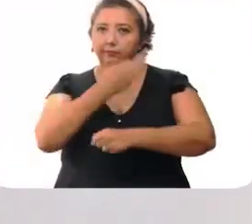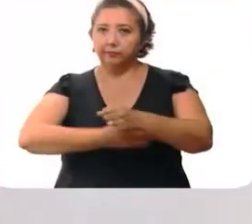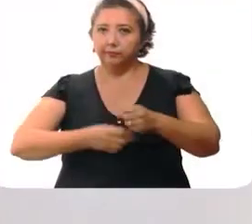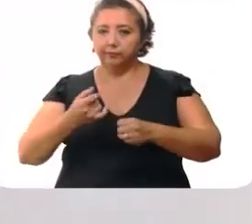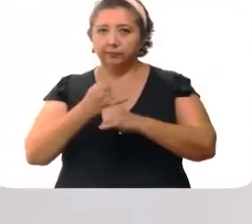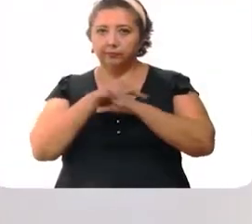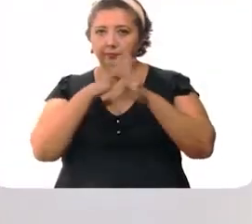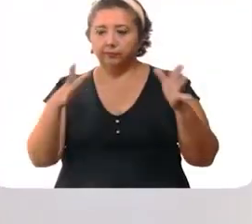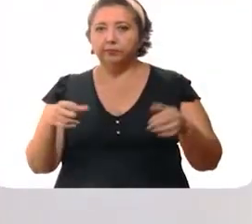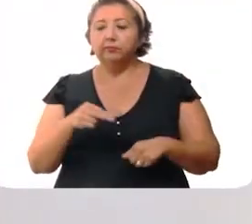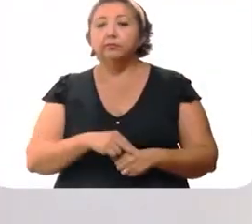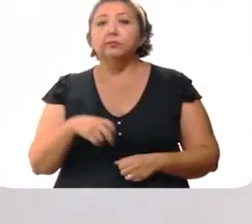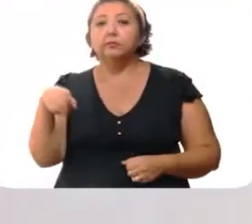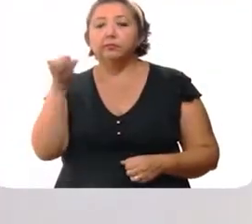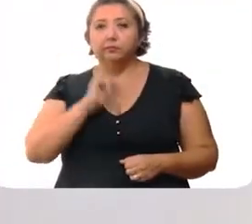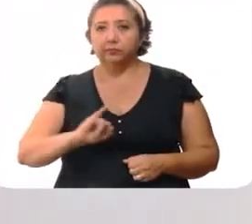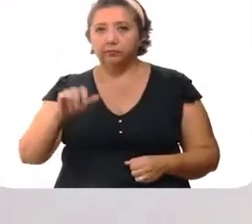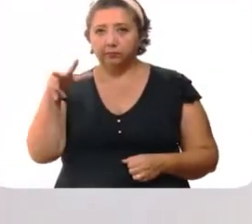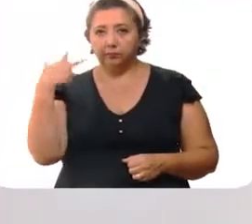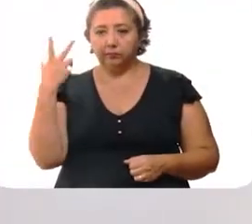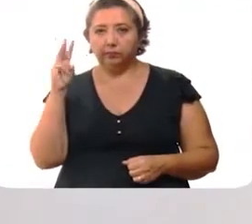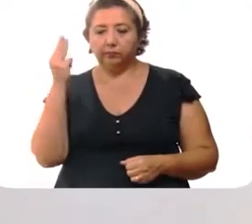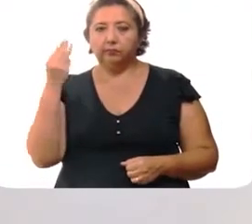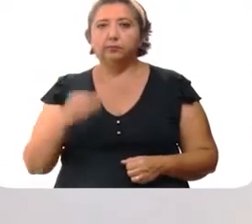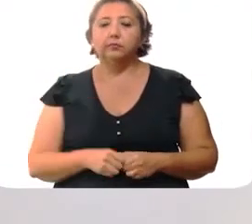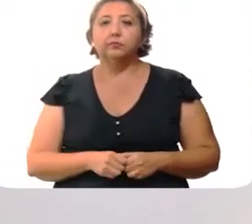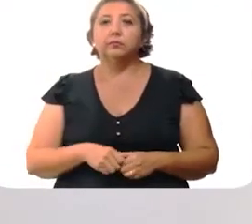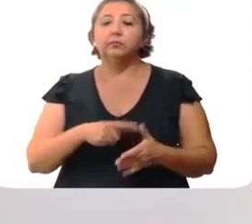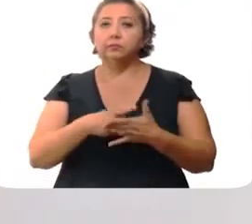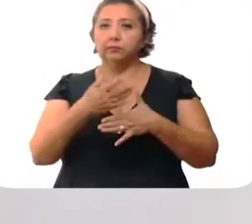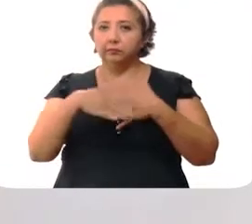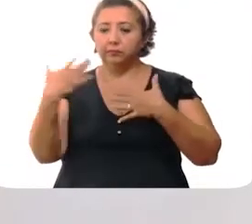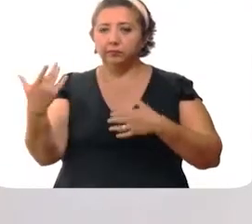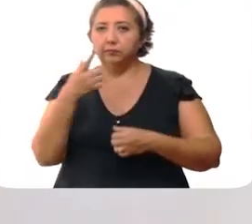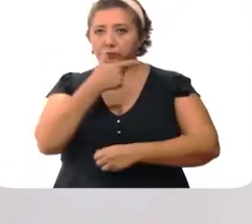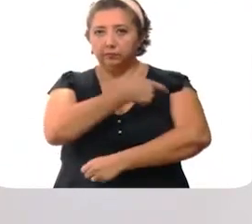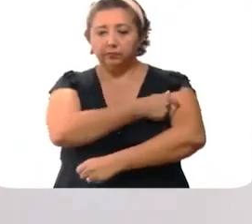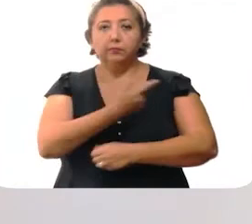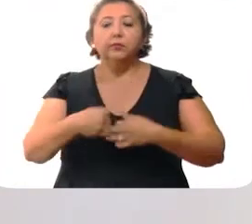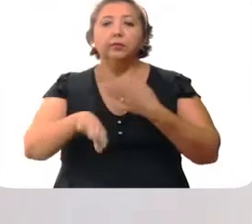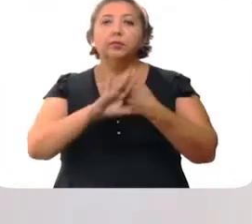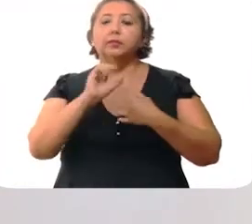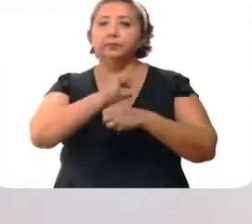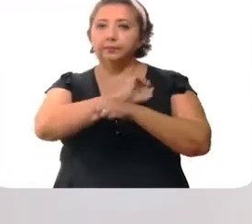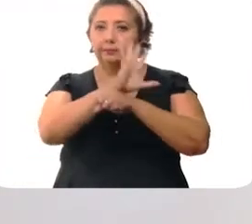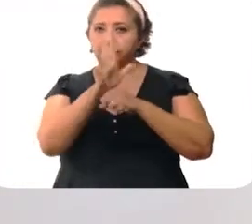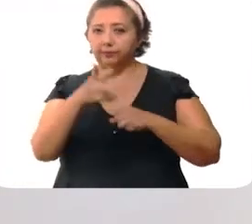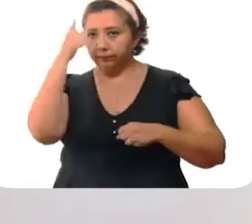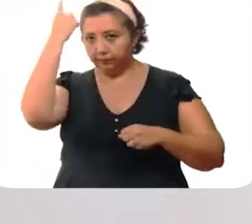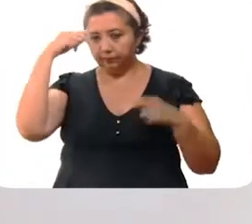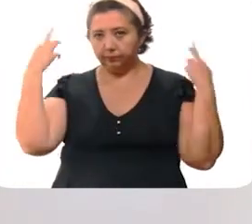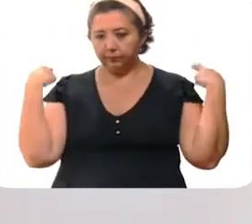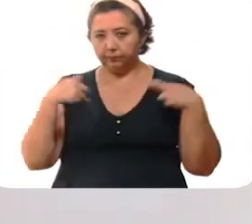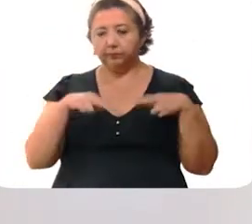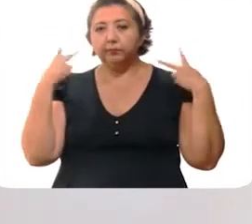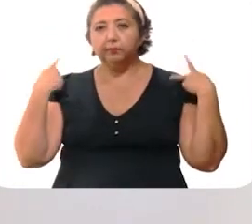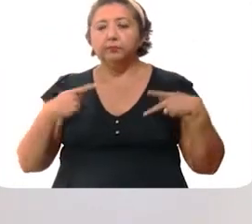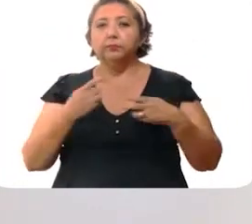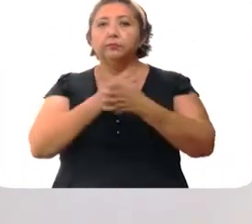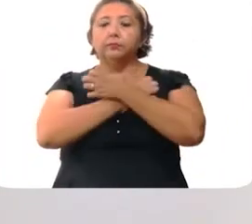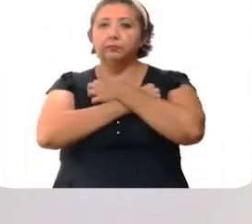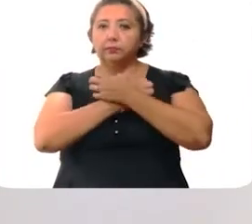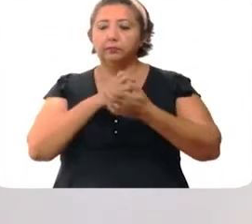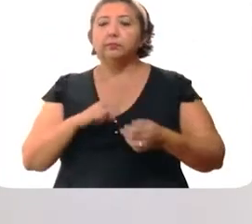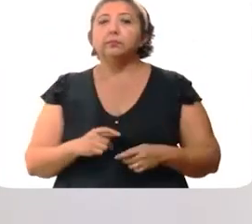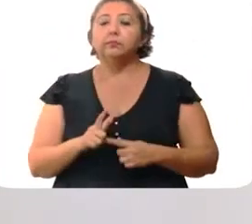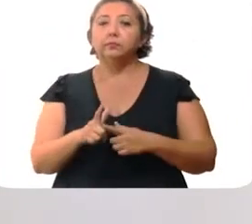es el parte médico de este jueves 13 de mayo. El proceso de aplicación de vacunas contra el coronavirus para maestros y personal educativo